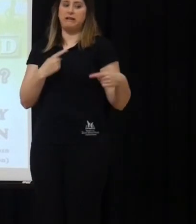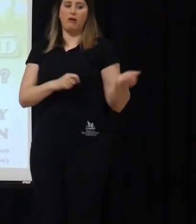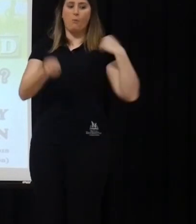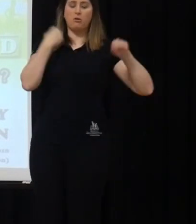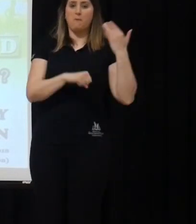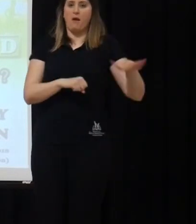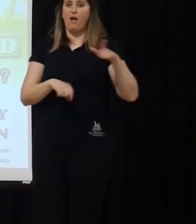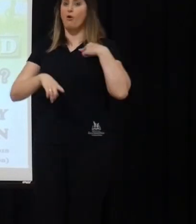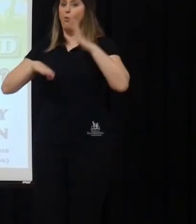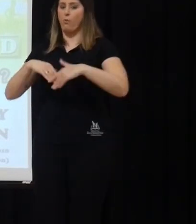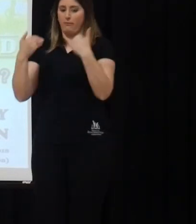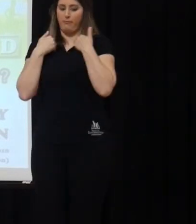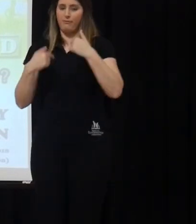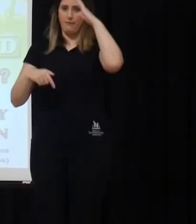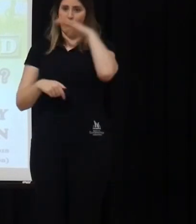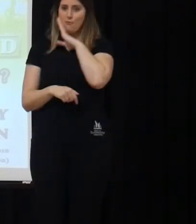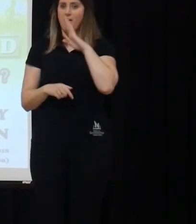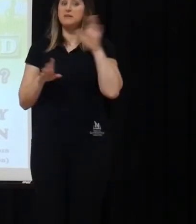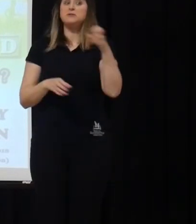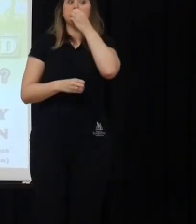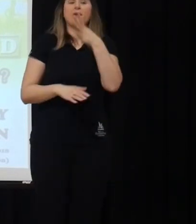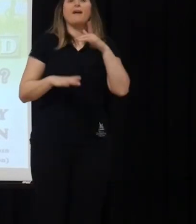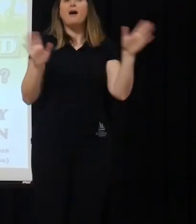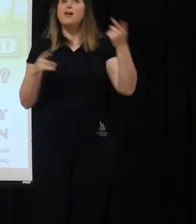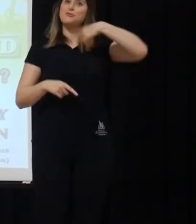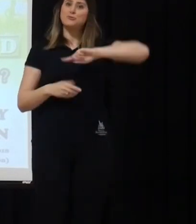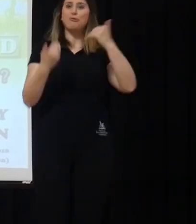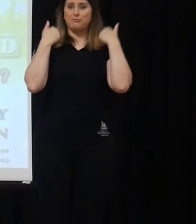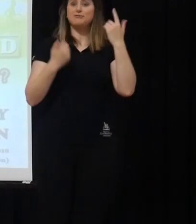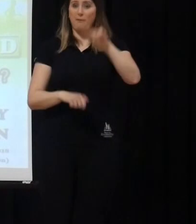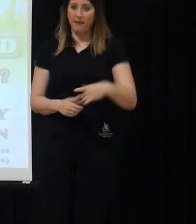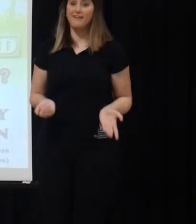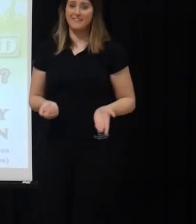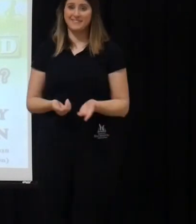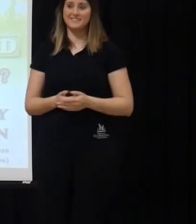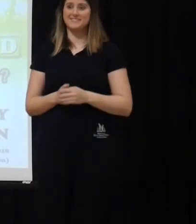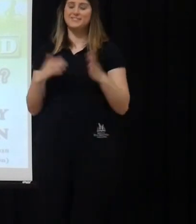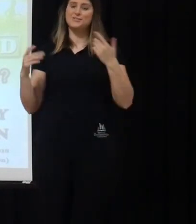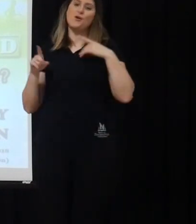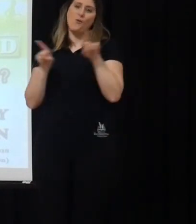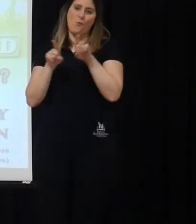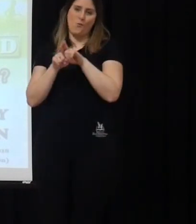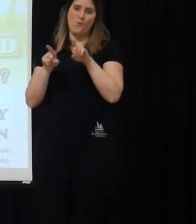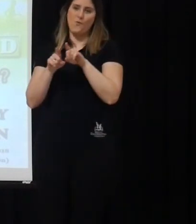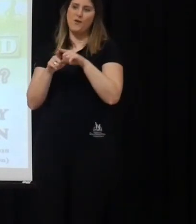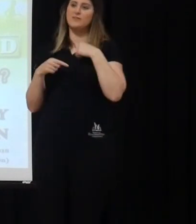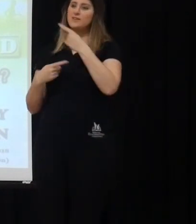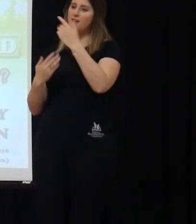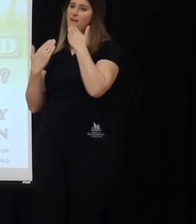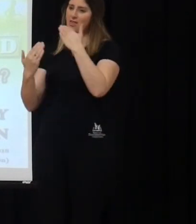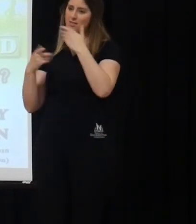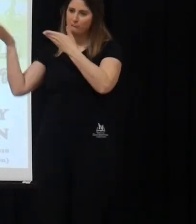sido tuyo; si te sale bien, pues algo de responsabilidad también ha sido de él. Yo muy agradecido por su